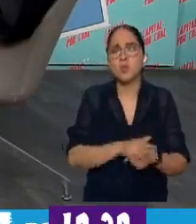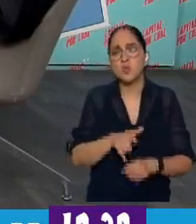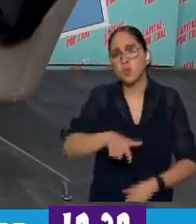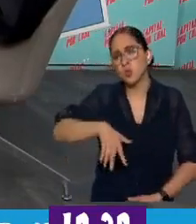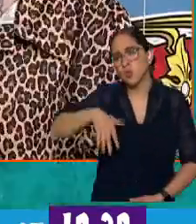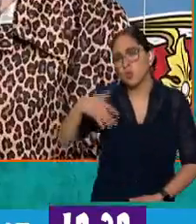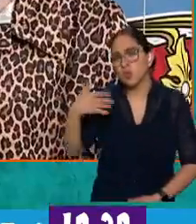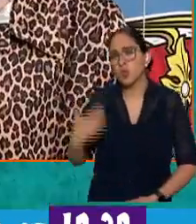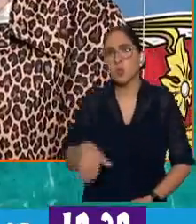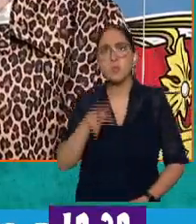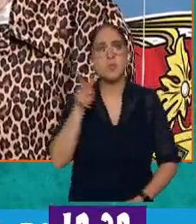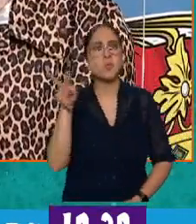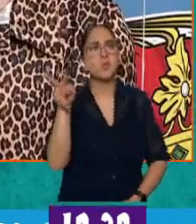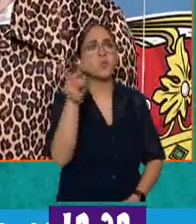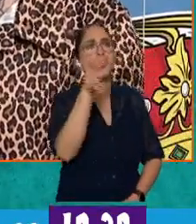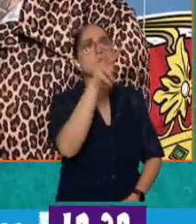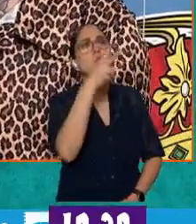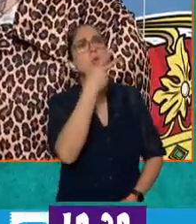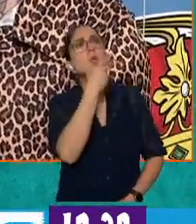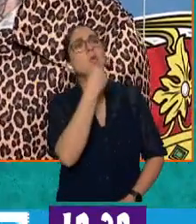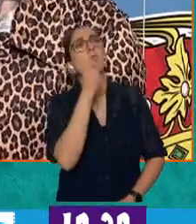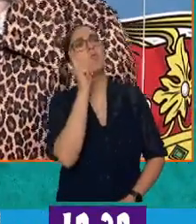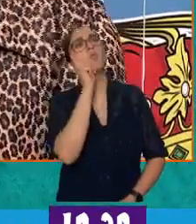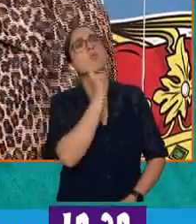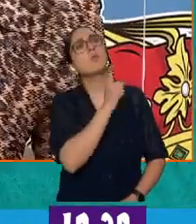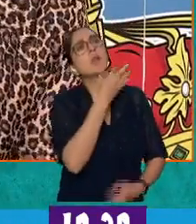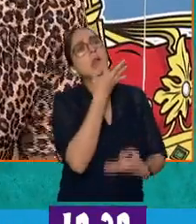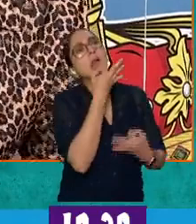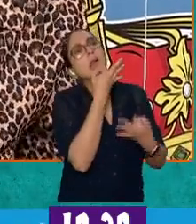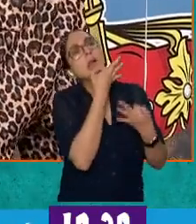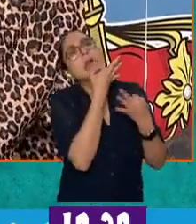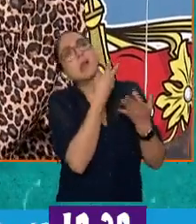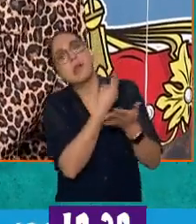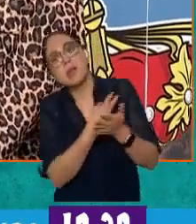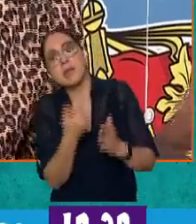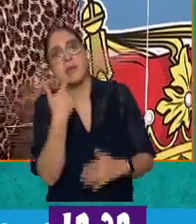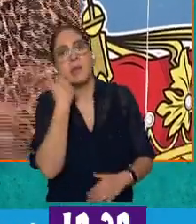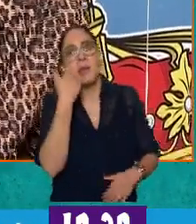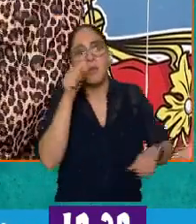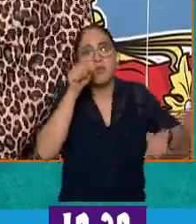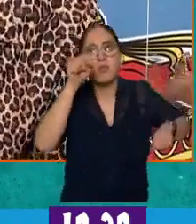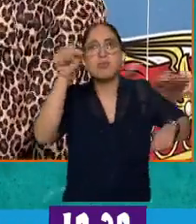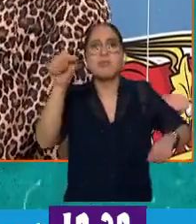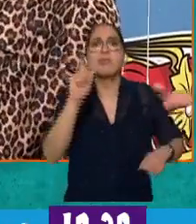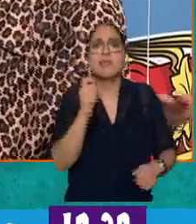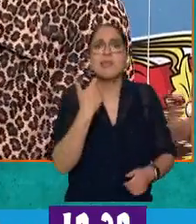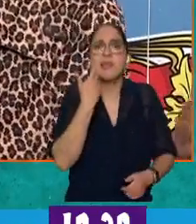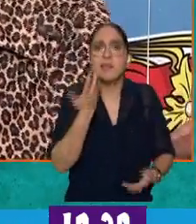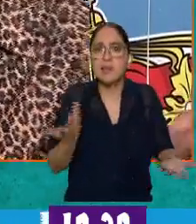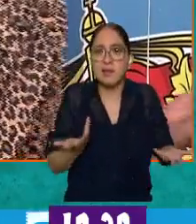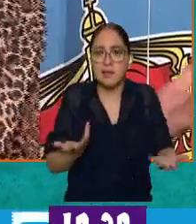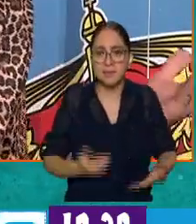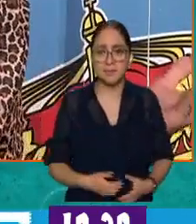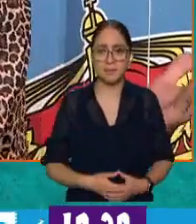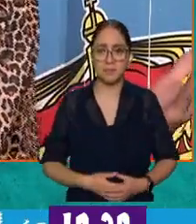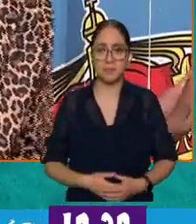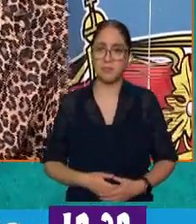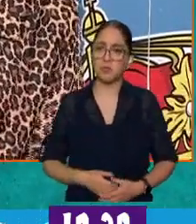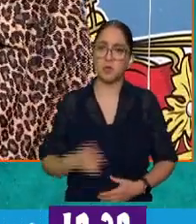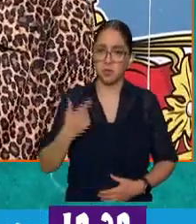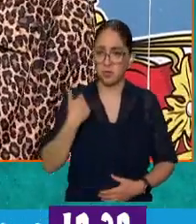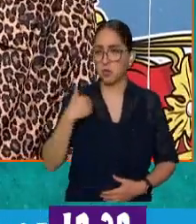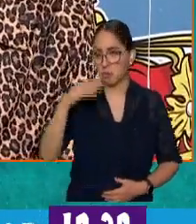de que todas cayéramos rendidas a sus pies, no sé, volaron, ¿qué quería hacer? No, pues yo creo que ese era su